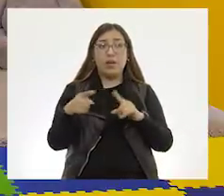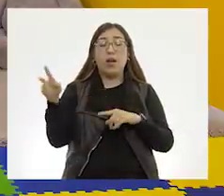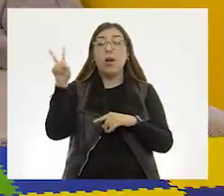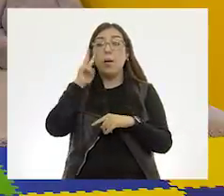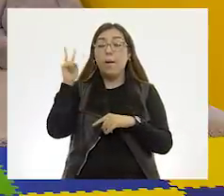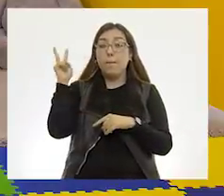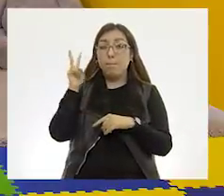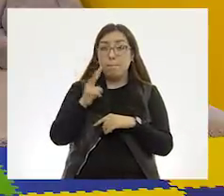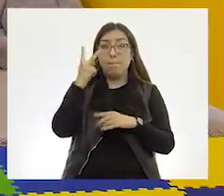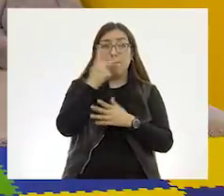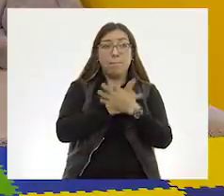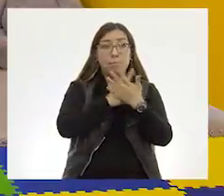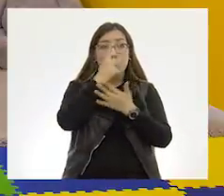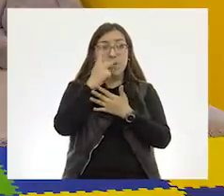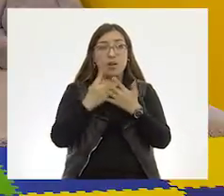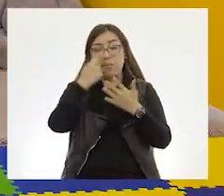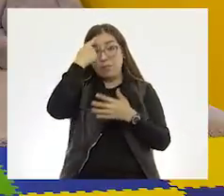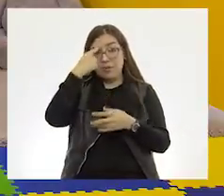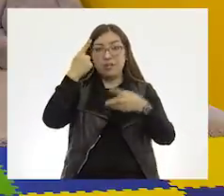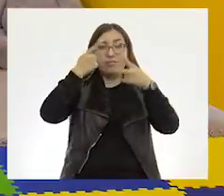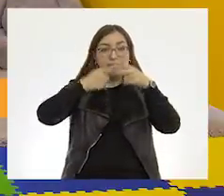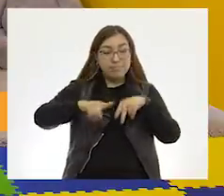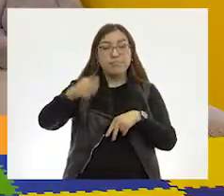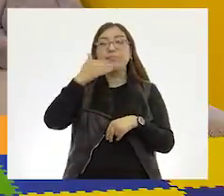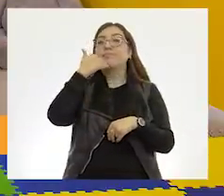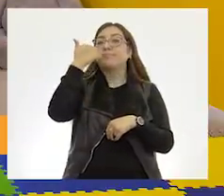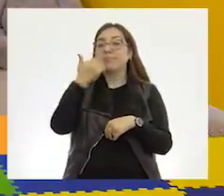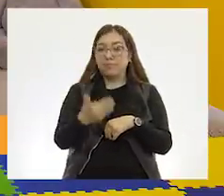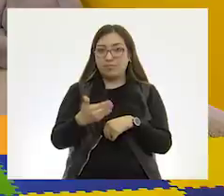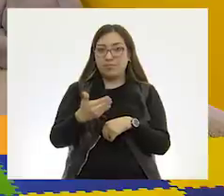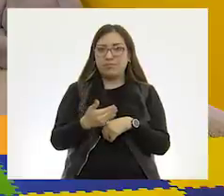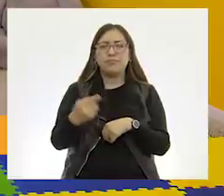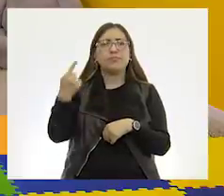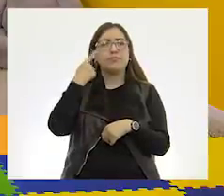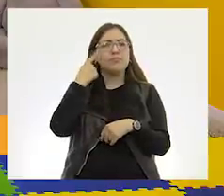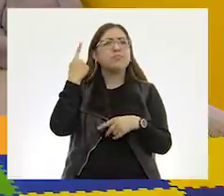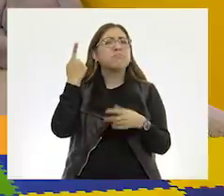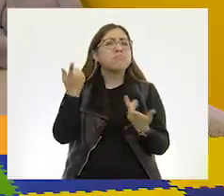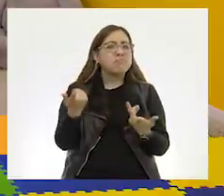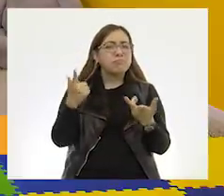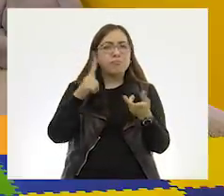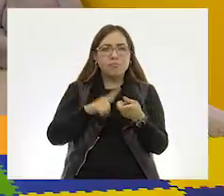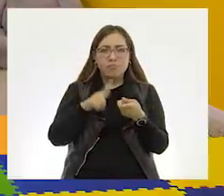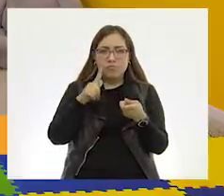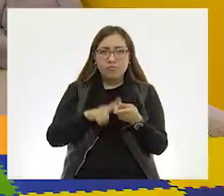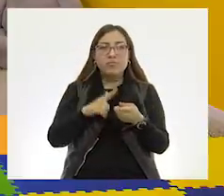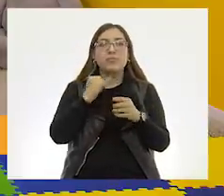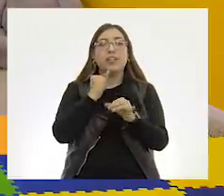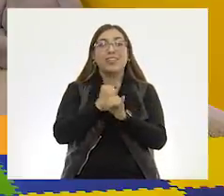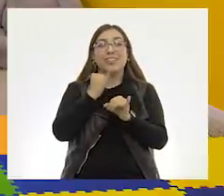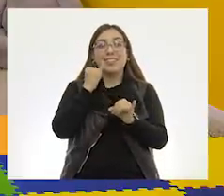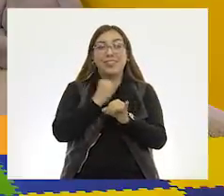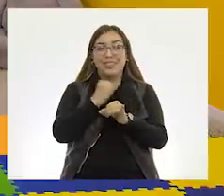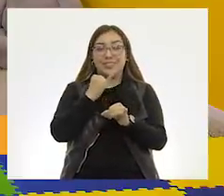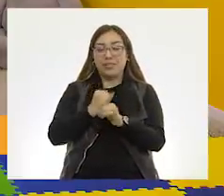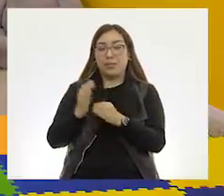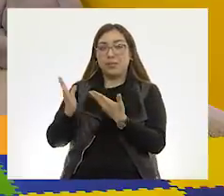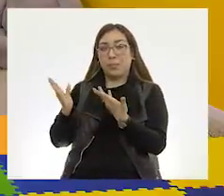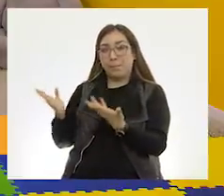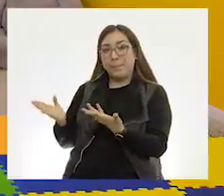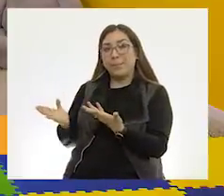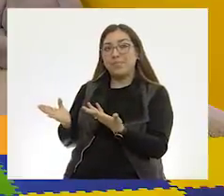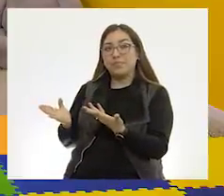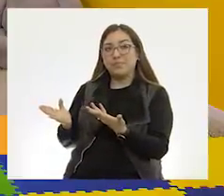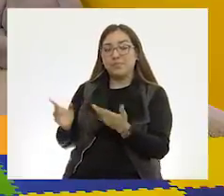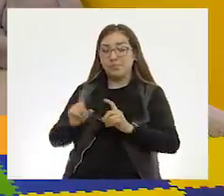de educación inicial Un Buen Comienzo, el cual puedes encontrar en la página de Plan y Programas de Estudio de la Secretaría de Educación